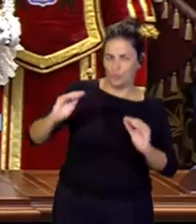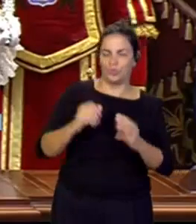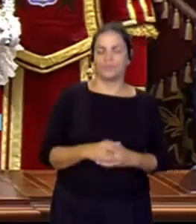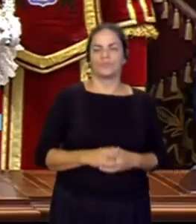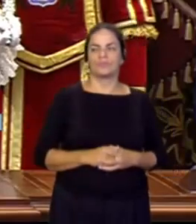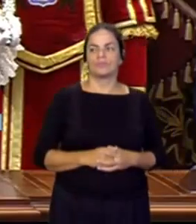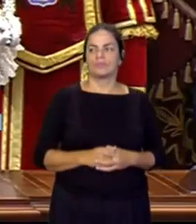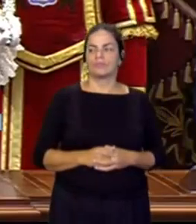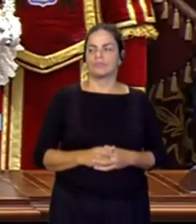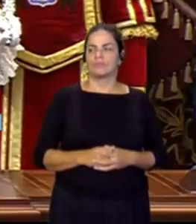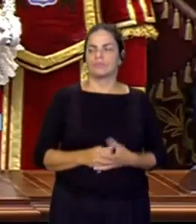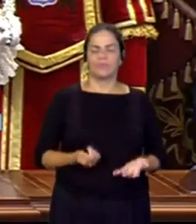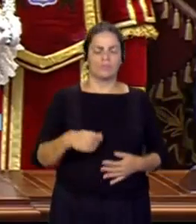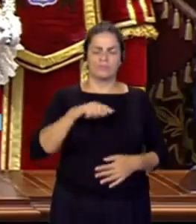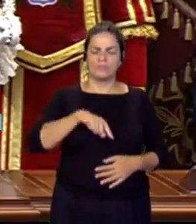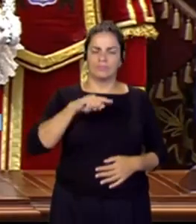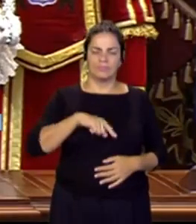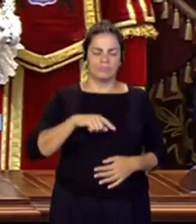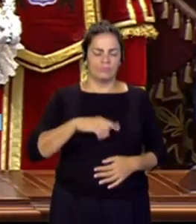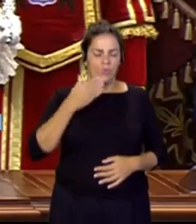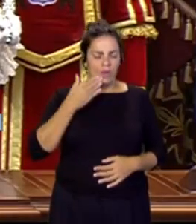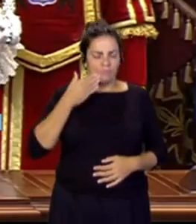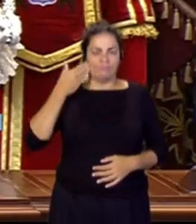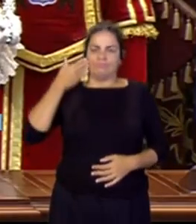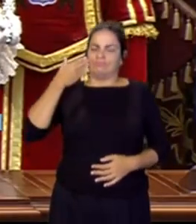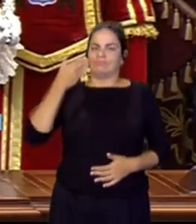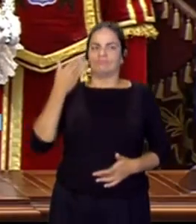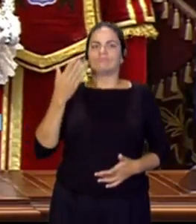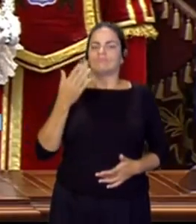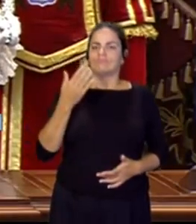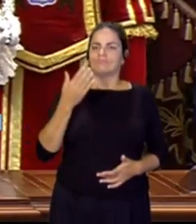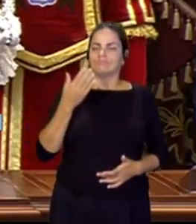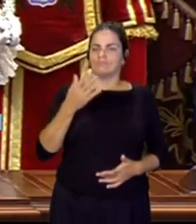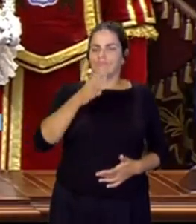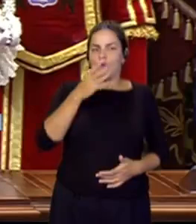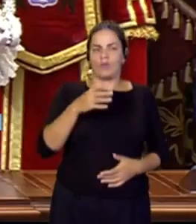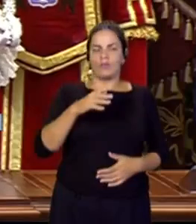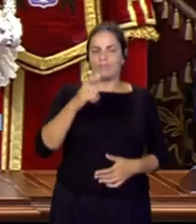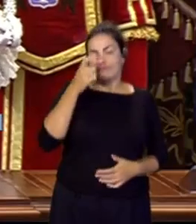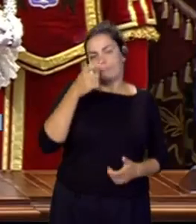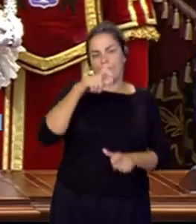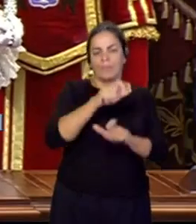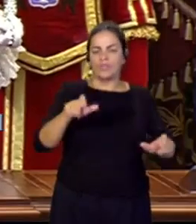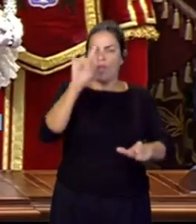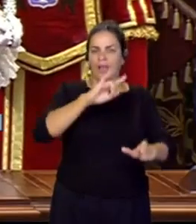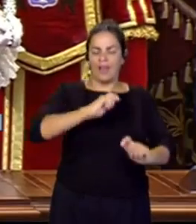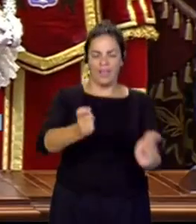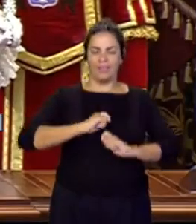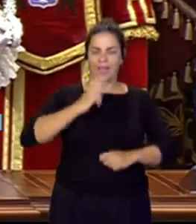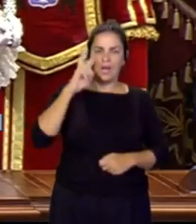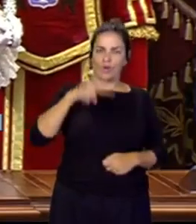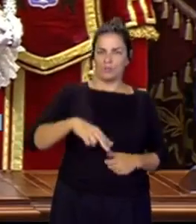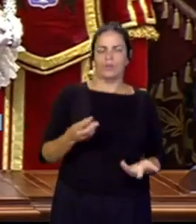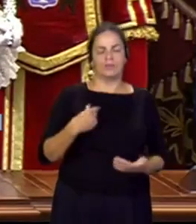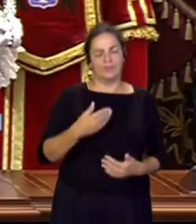Me siento profundamente honrado al recibir este reconocimiento del pueblo canario. Por ello, quiero